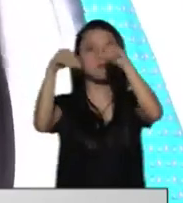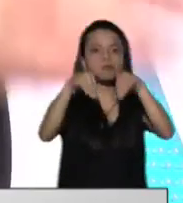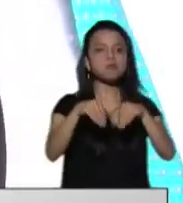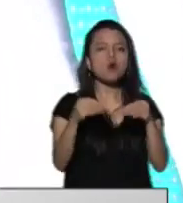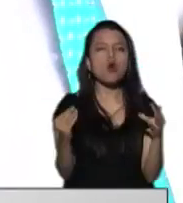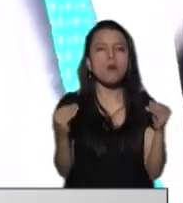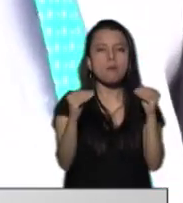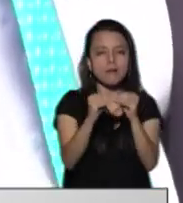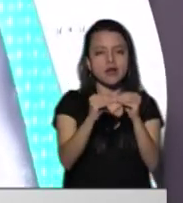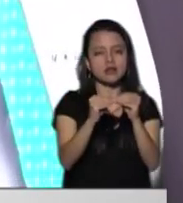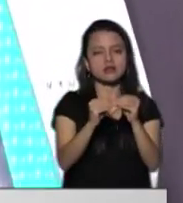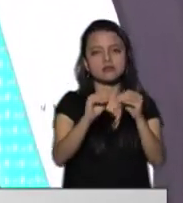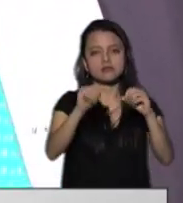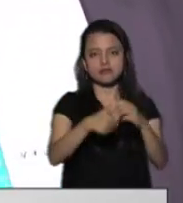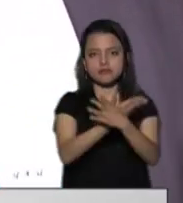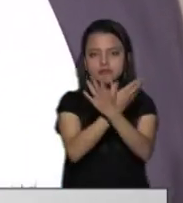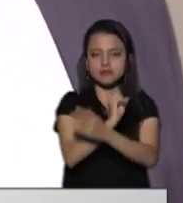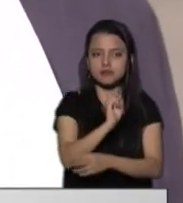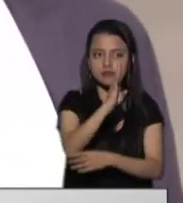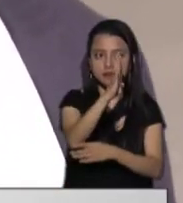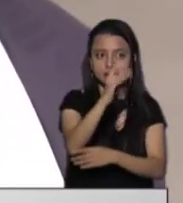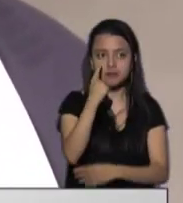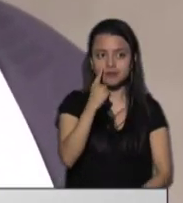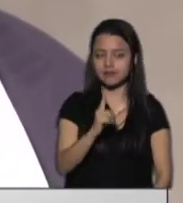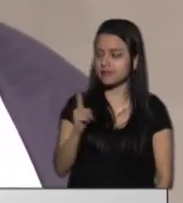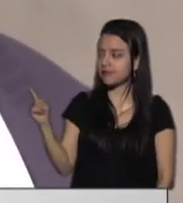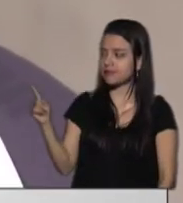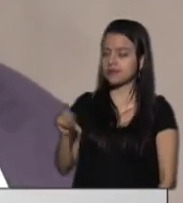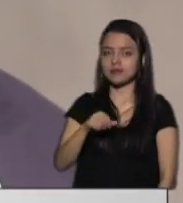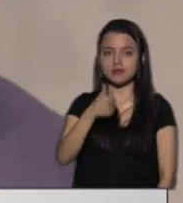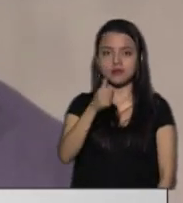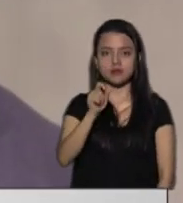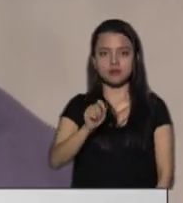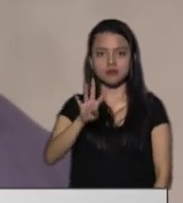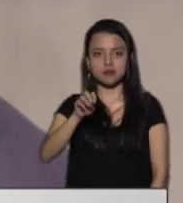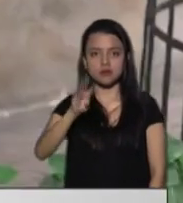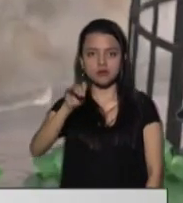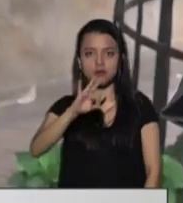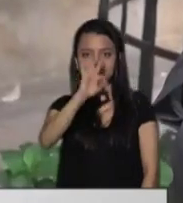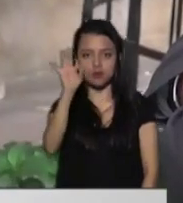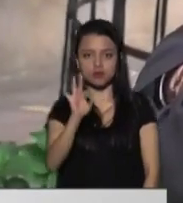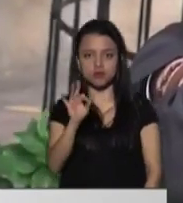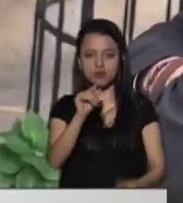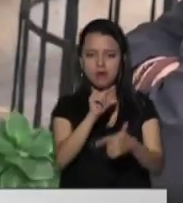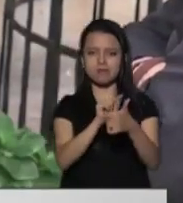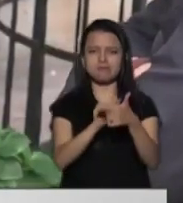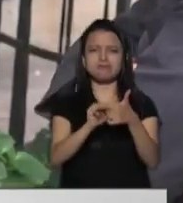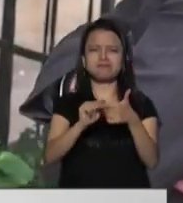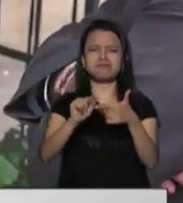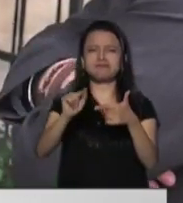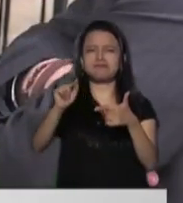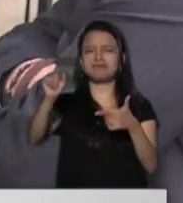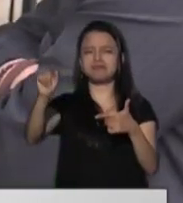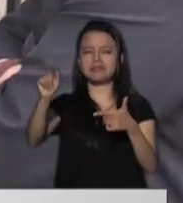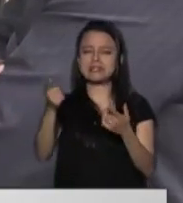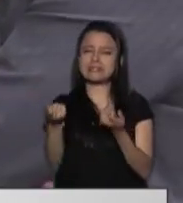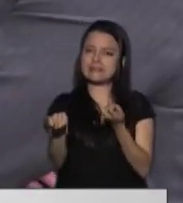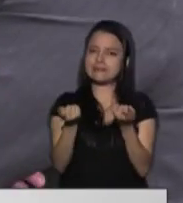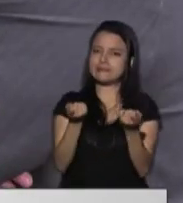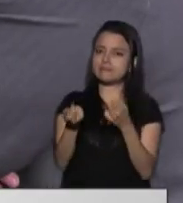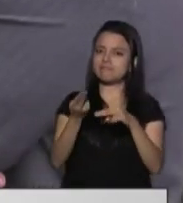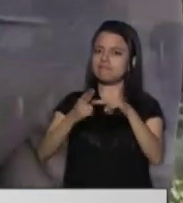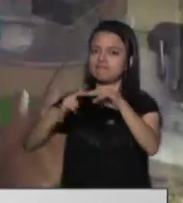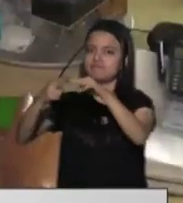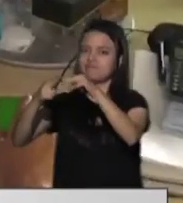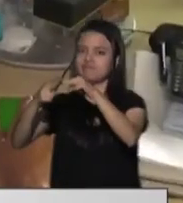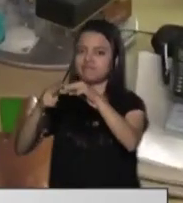República. Colombia mantiene un índice de precios de 10,99% en su variación anual. La alta inflación hace imposible una reducción de tasas de interés